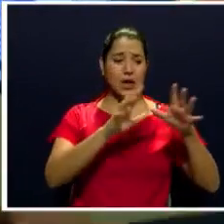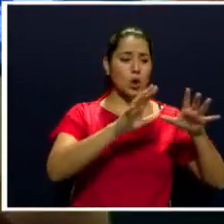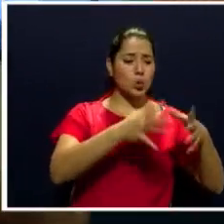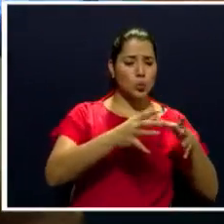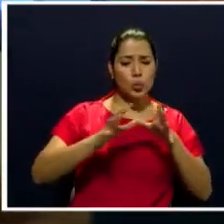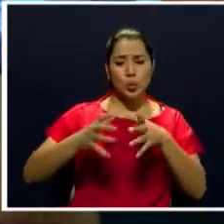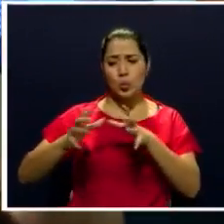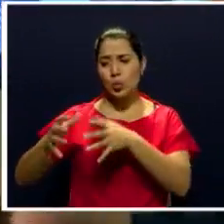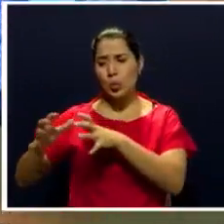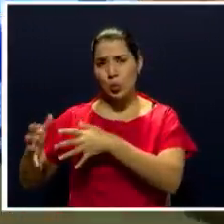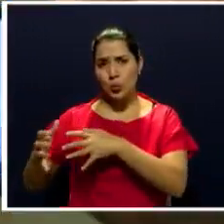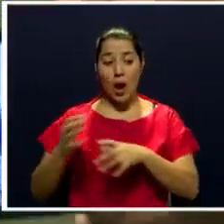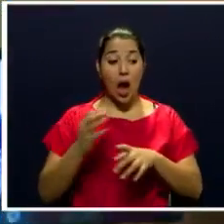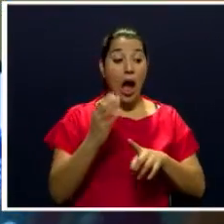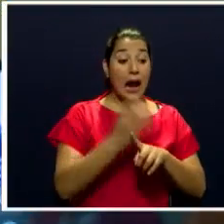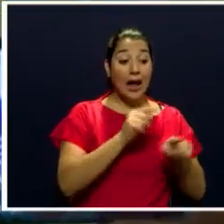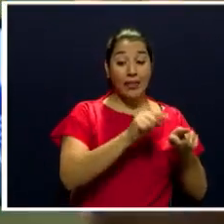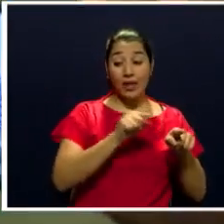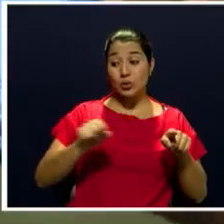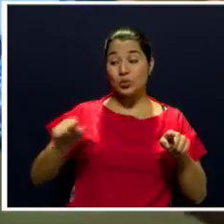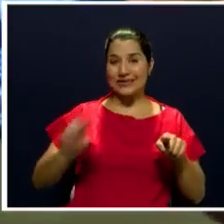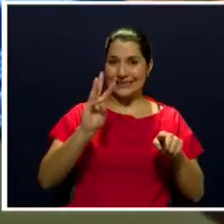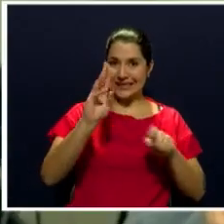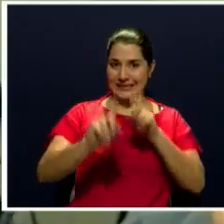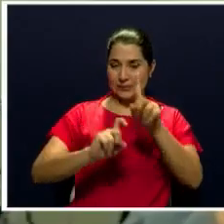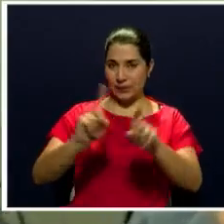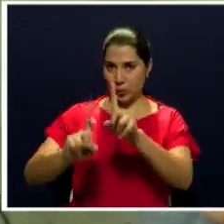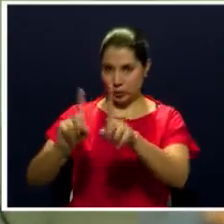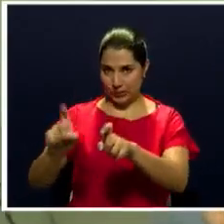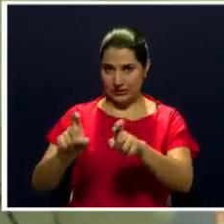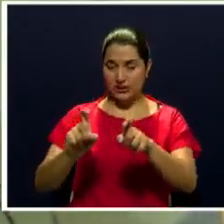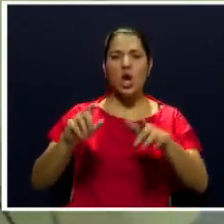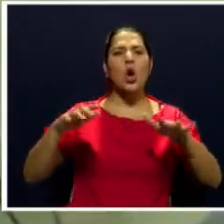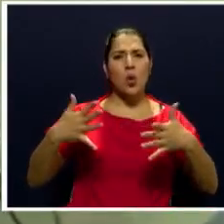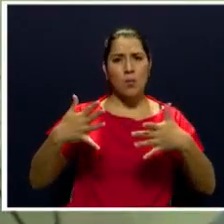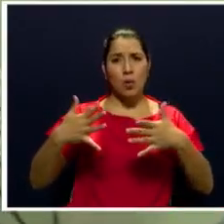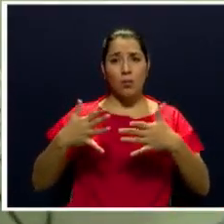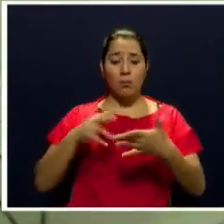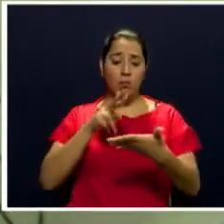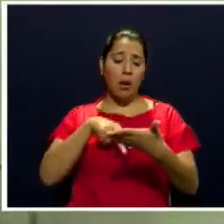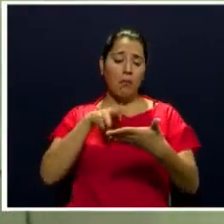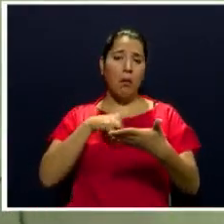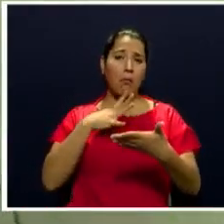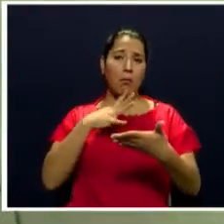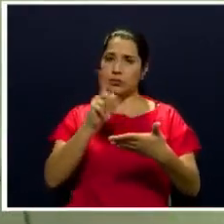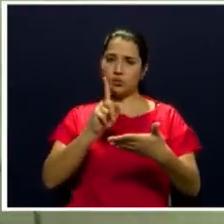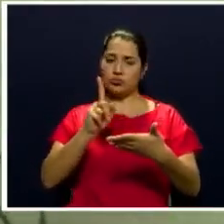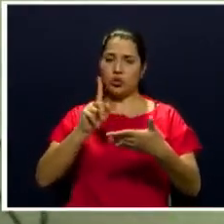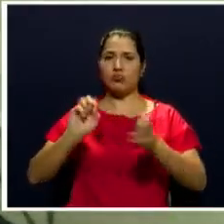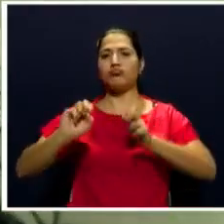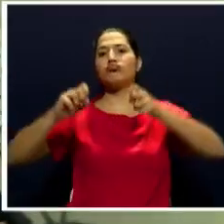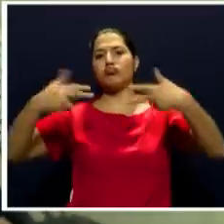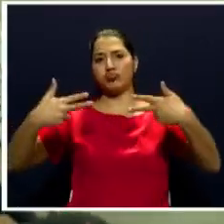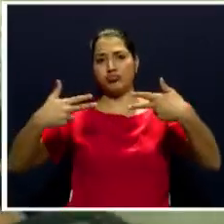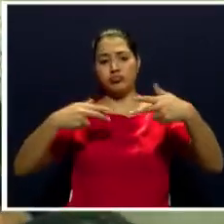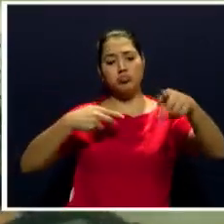realizada en la conferencia. Según Marín, la decisión se tomó después de consultar a medios de